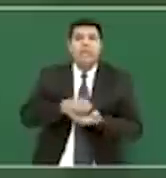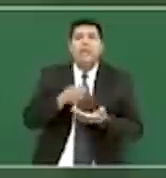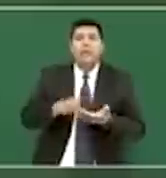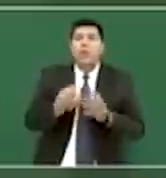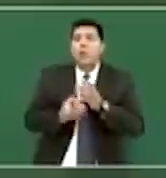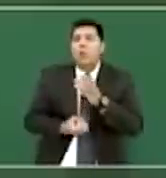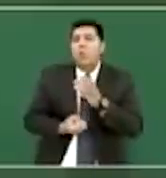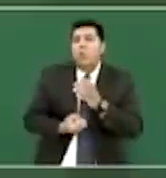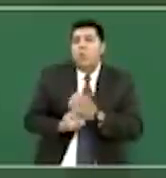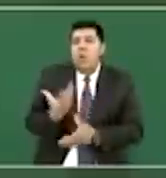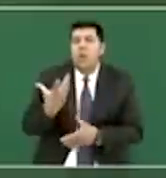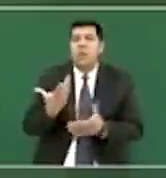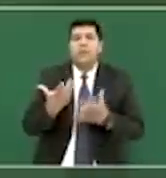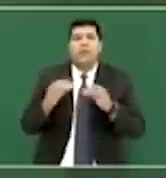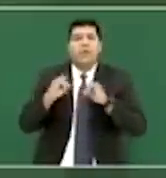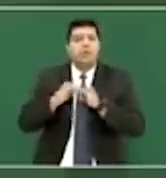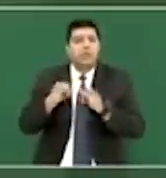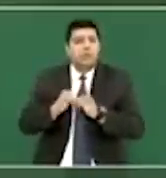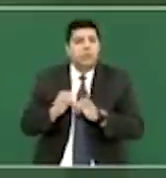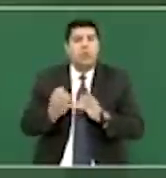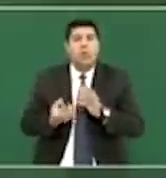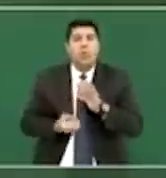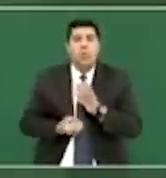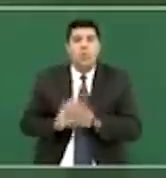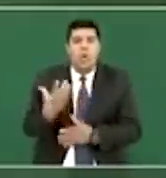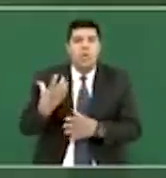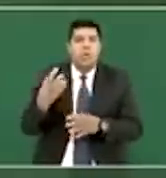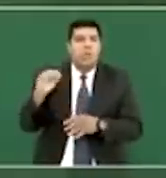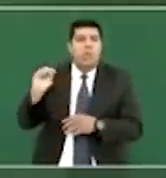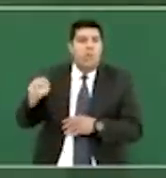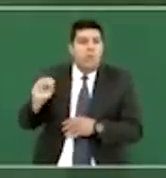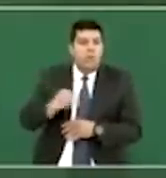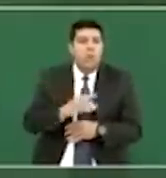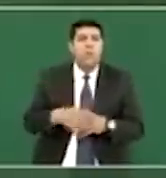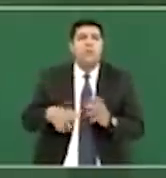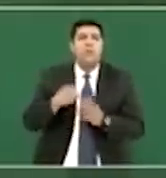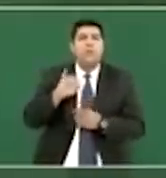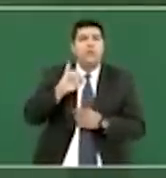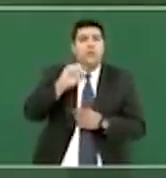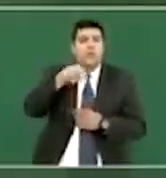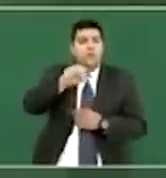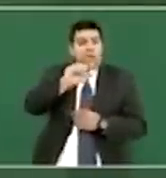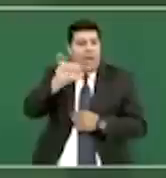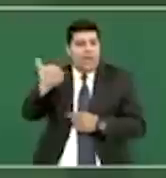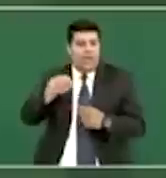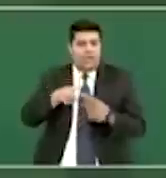organismos, Instituto de la Transparencia,